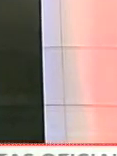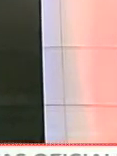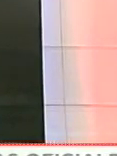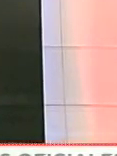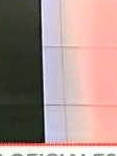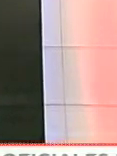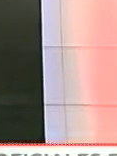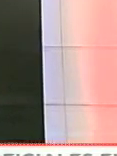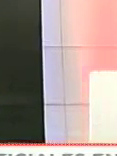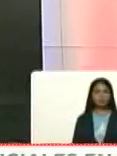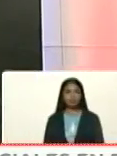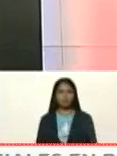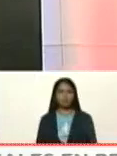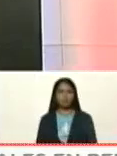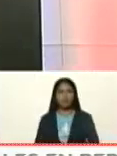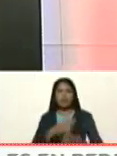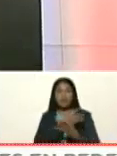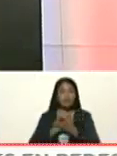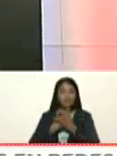compatriotas,